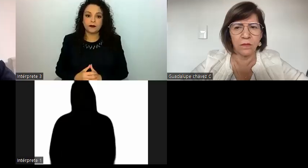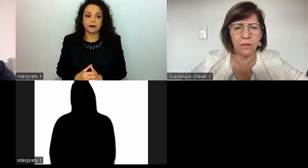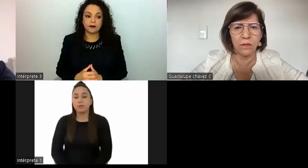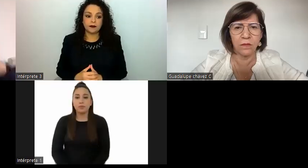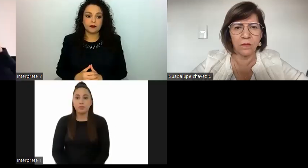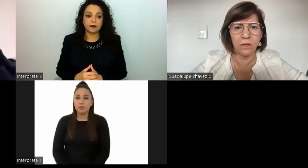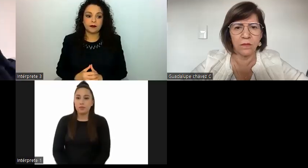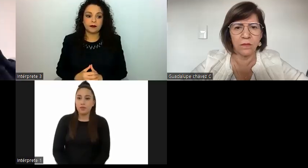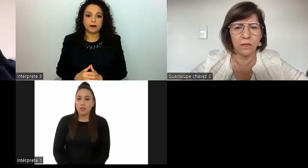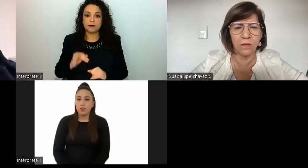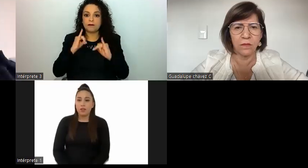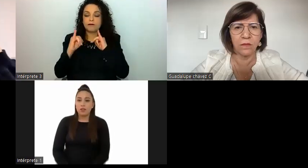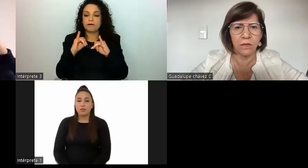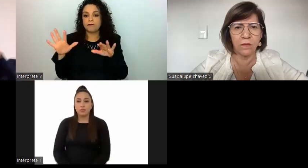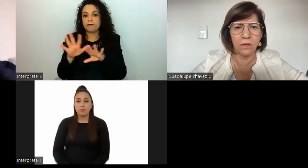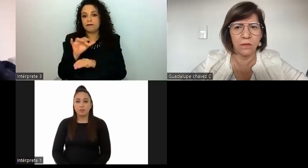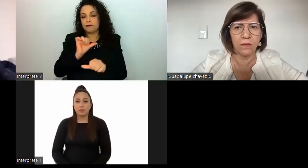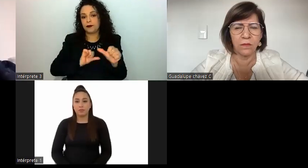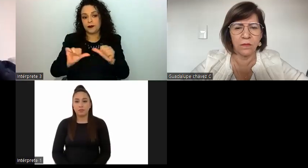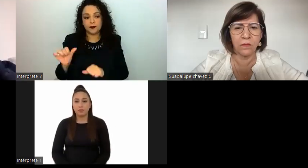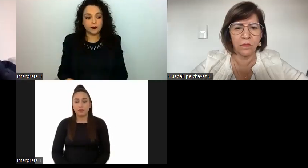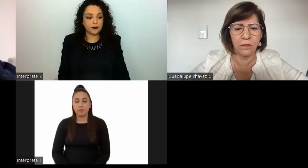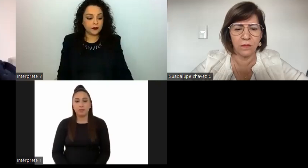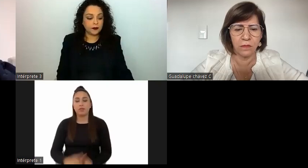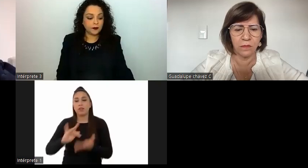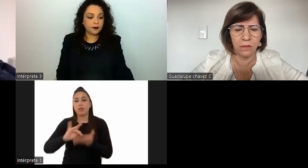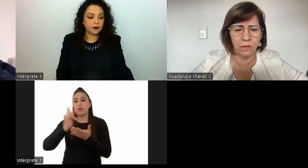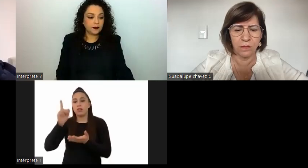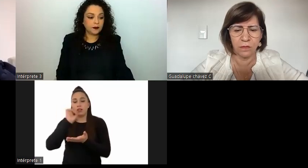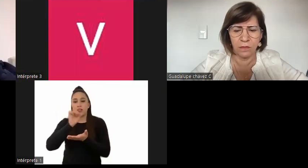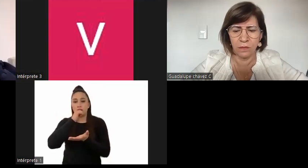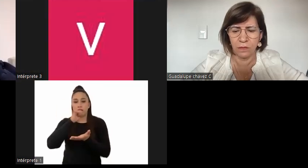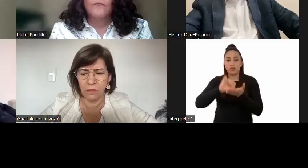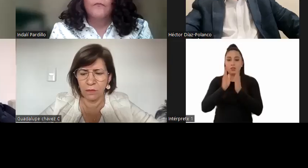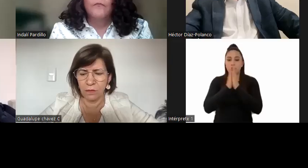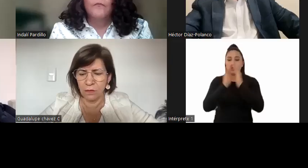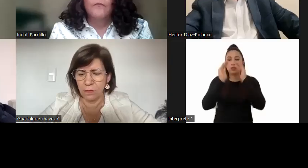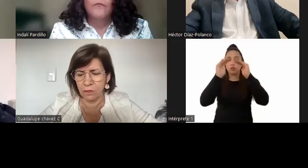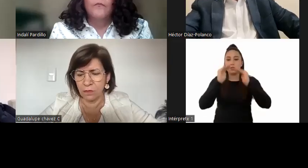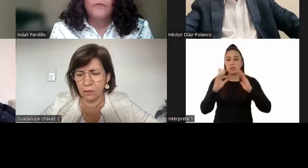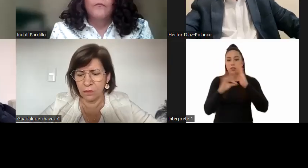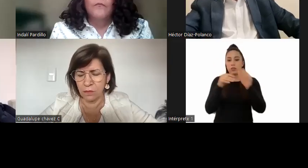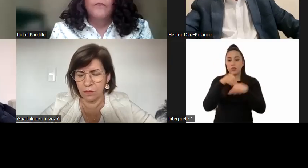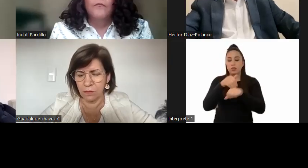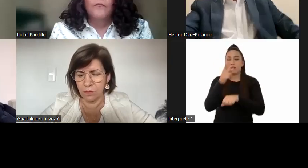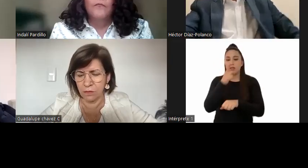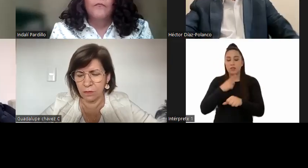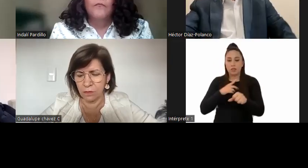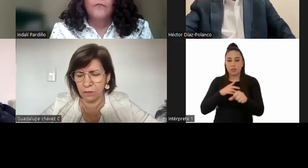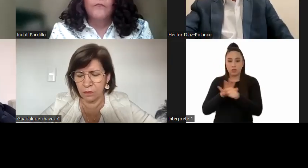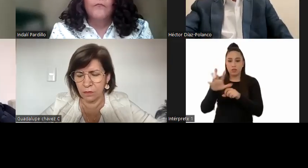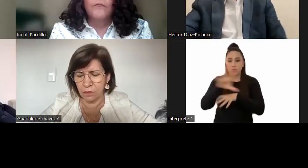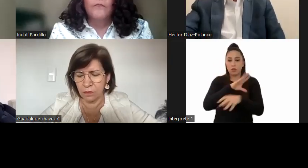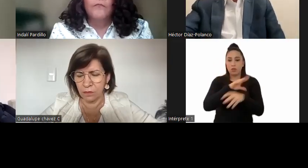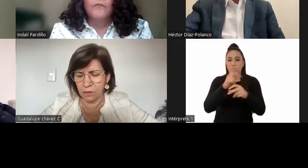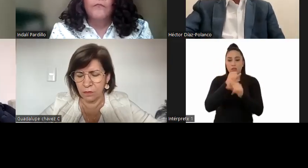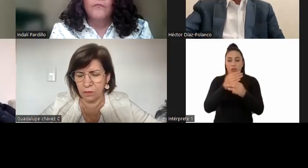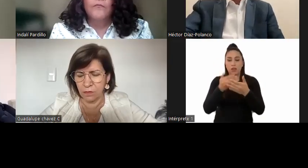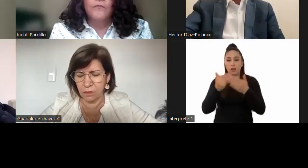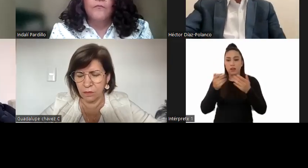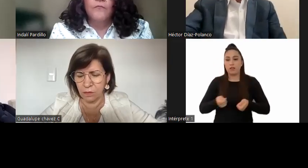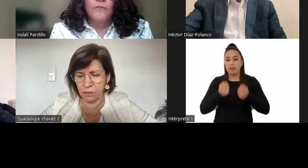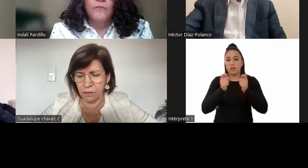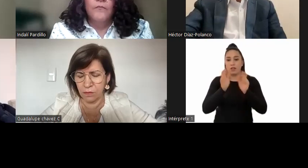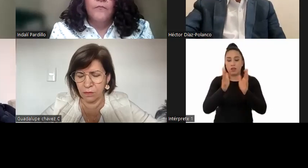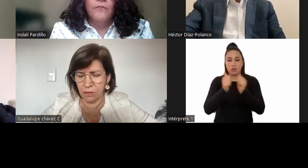Gracias, diputada. Por favor, proceda al desahogo del punto 5 del orden del día y toda vez que el documento fue circulado con